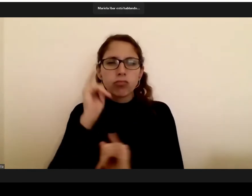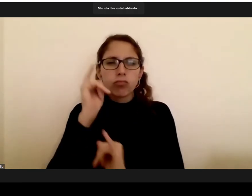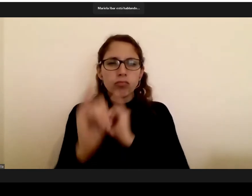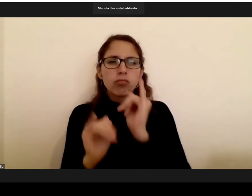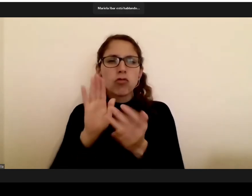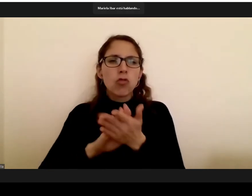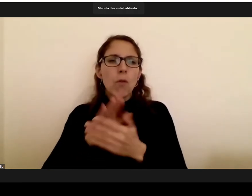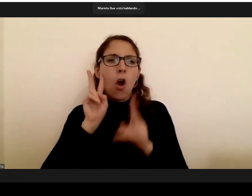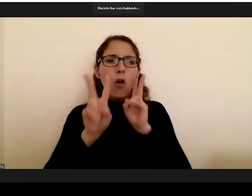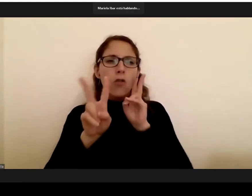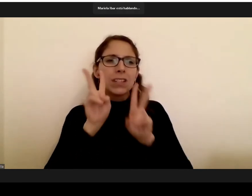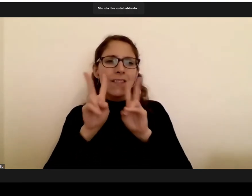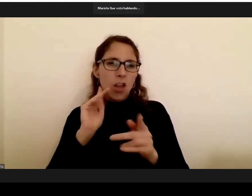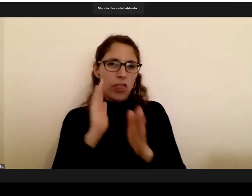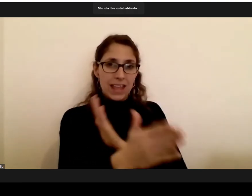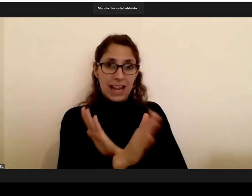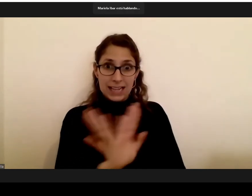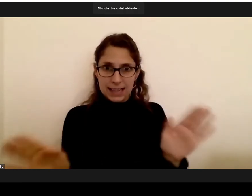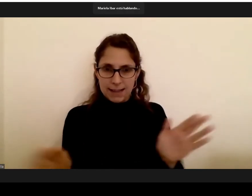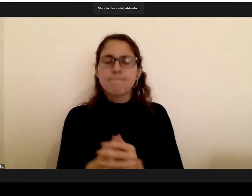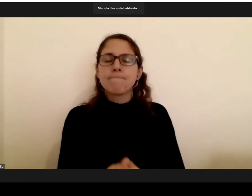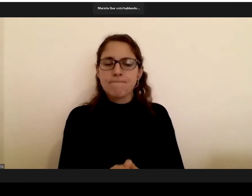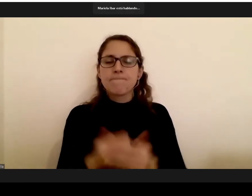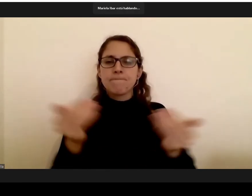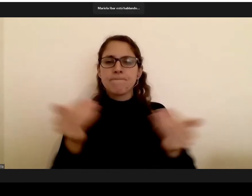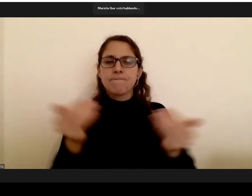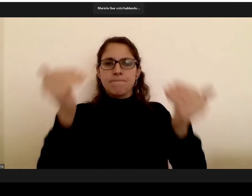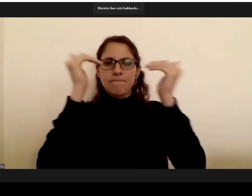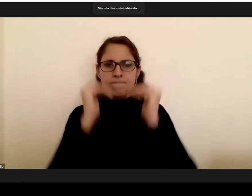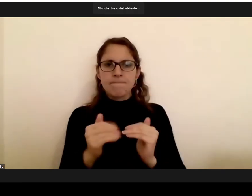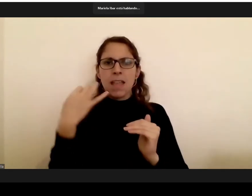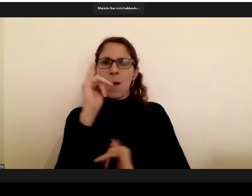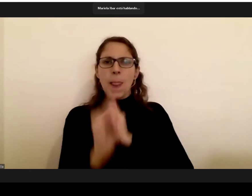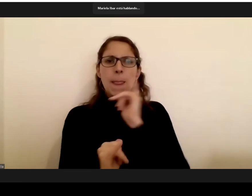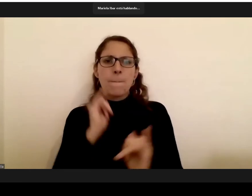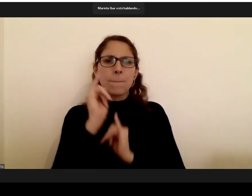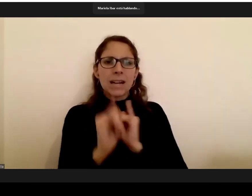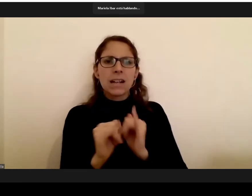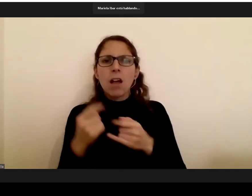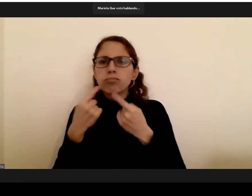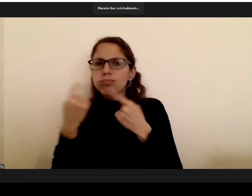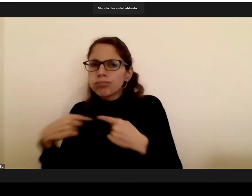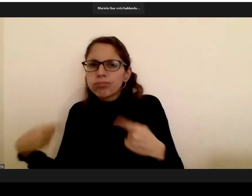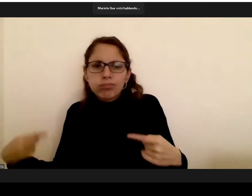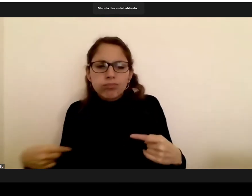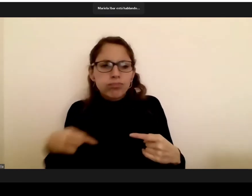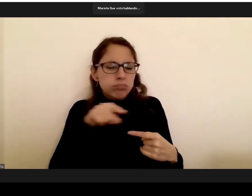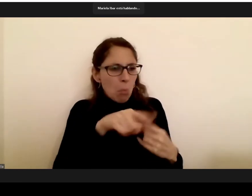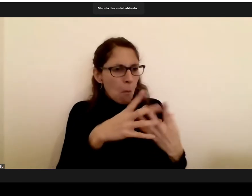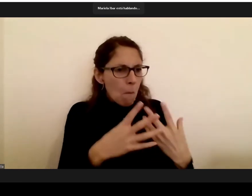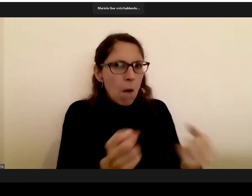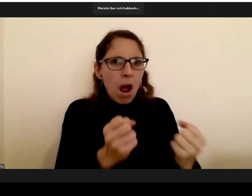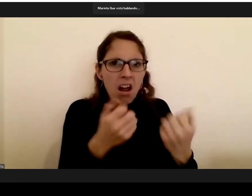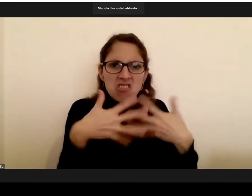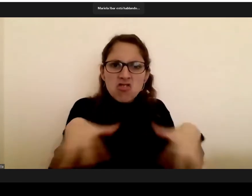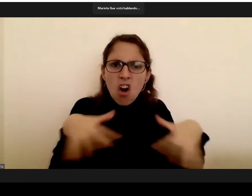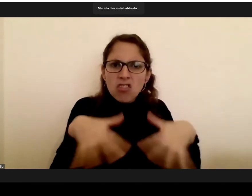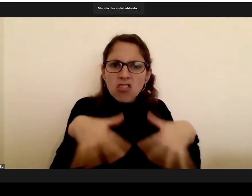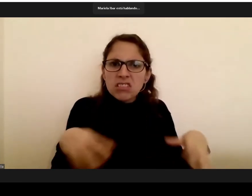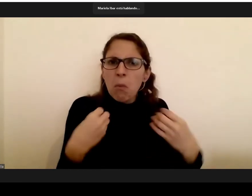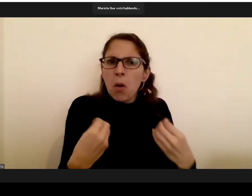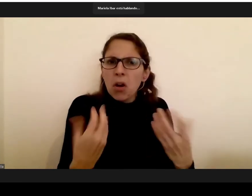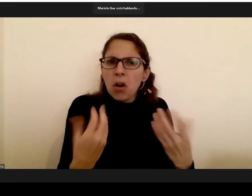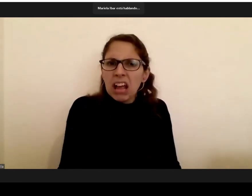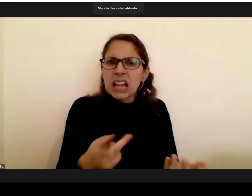Bueno, explicar el fundamento de la coloración. ¿Por qué se tiñen de rosa las bacterias ácido alcohol resistentes?